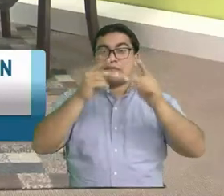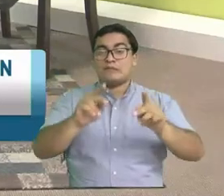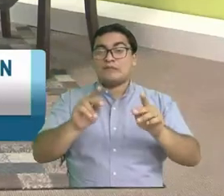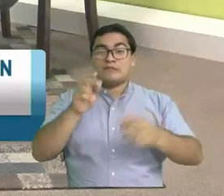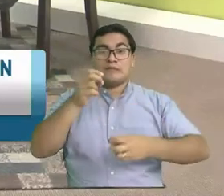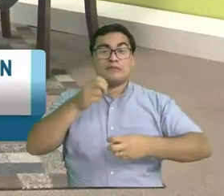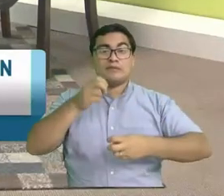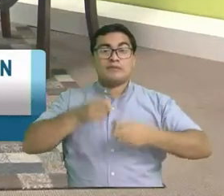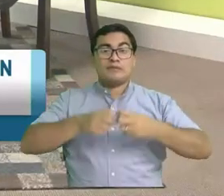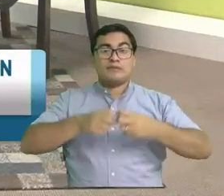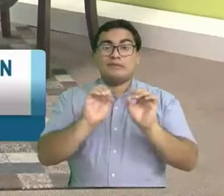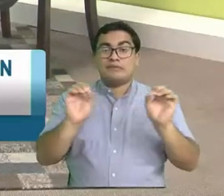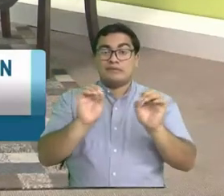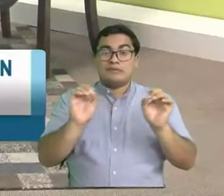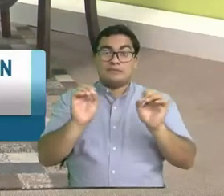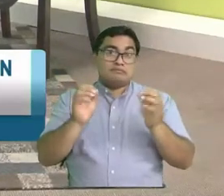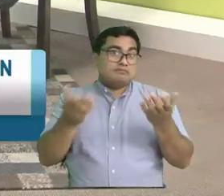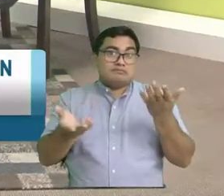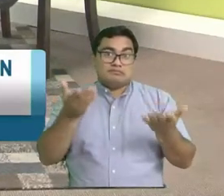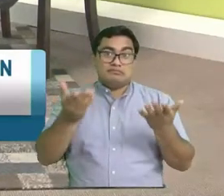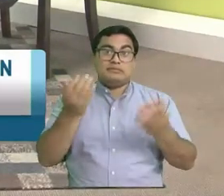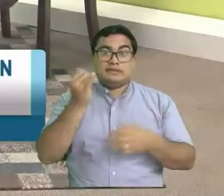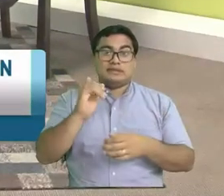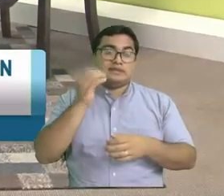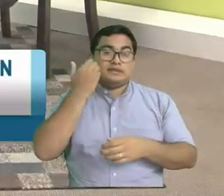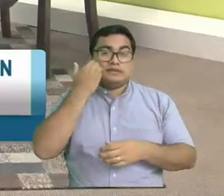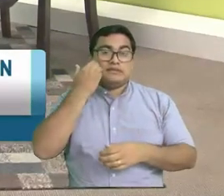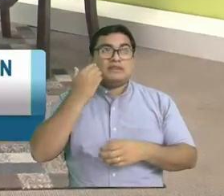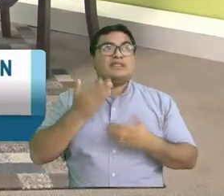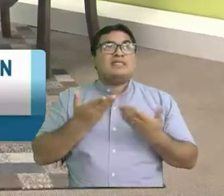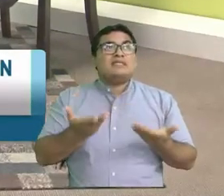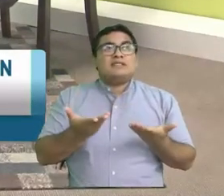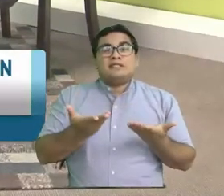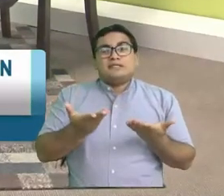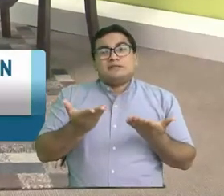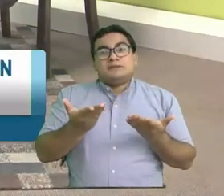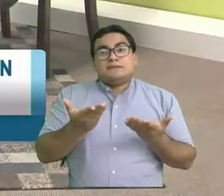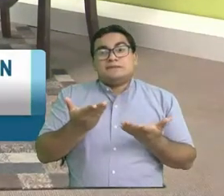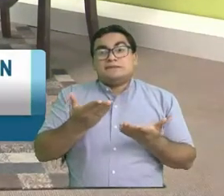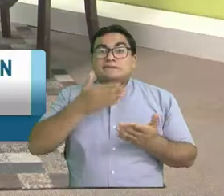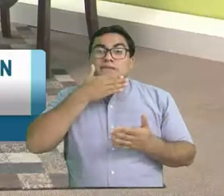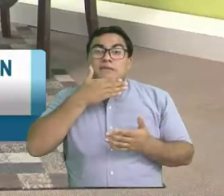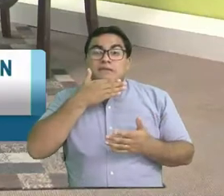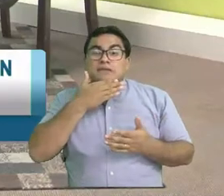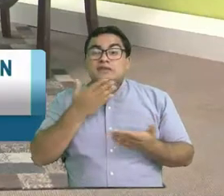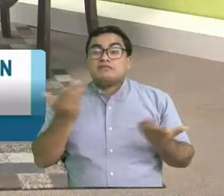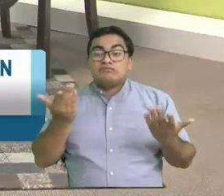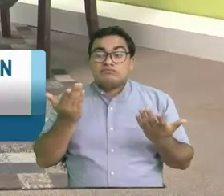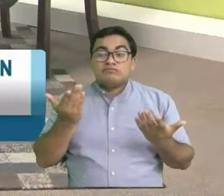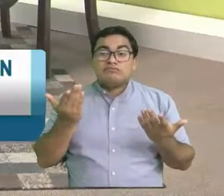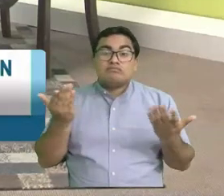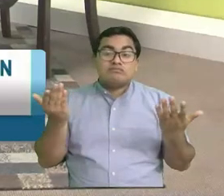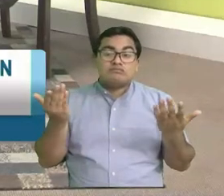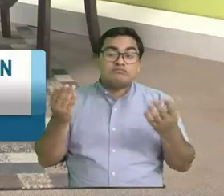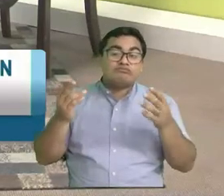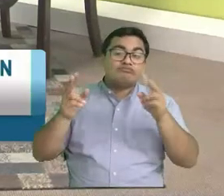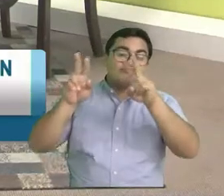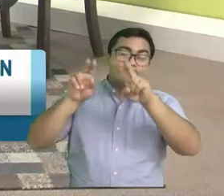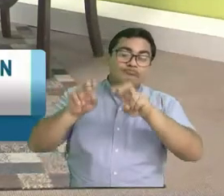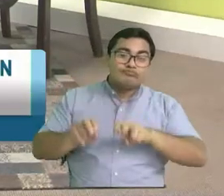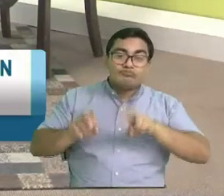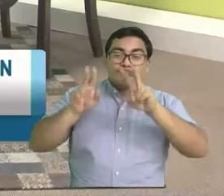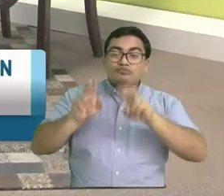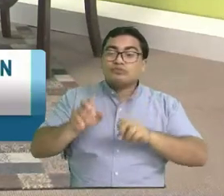tampoco condiciona que la enfermedad no esté presente. Entonces, no es que sea complejo el diagnóstico, sino que es un diagnóstico bastante meticuloso